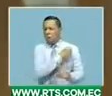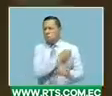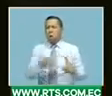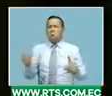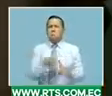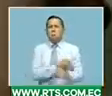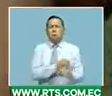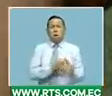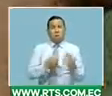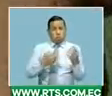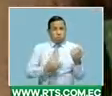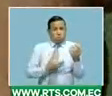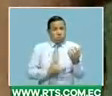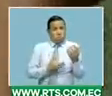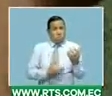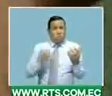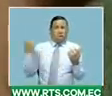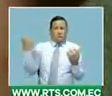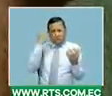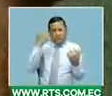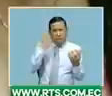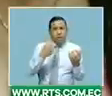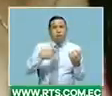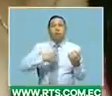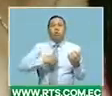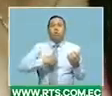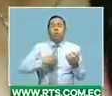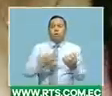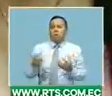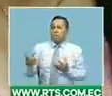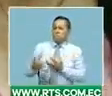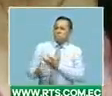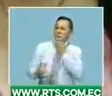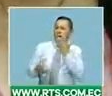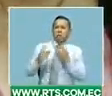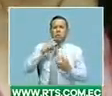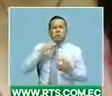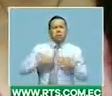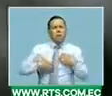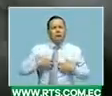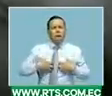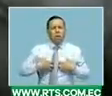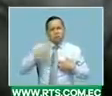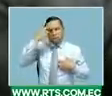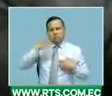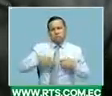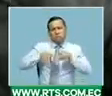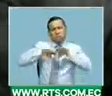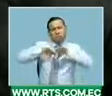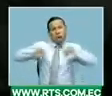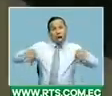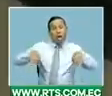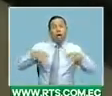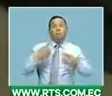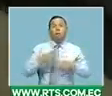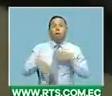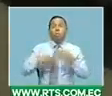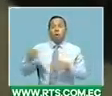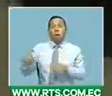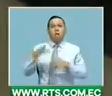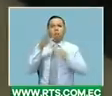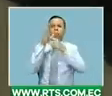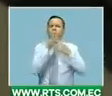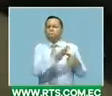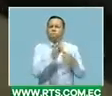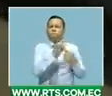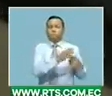bebé. El motivo es que él le molestaba que yo esté en el celular. Decidió separarse, pero la tortura psicológica no cesó. Ella denunció el caso